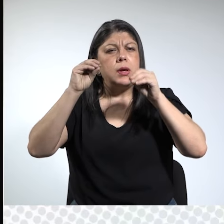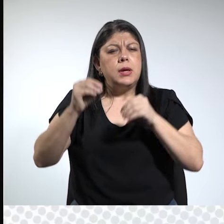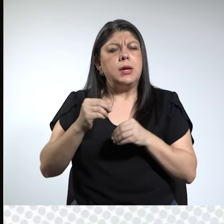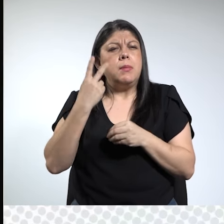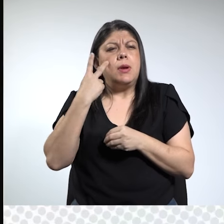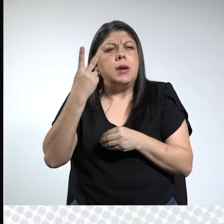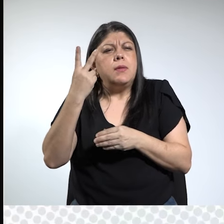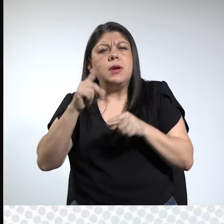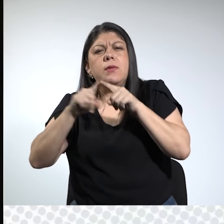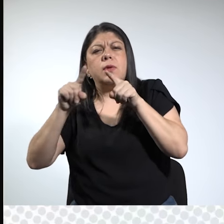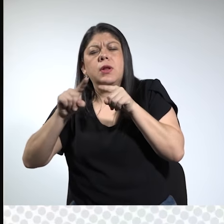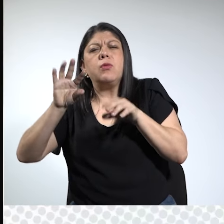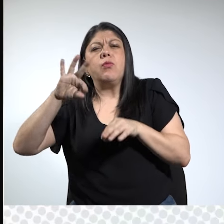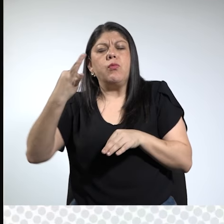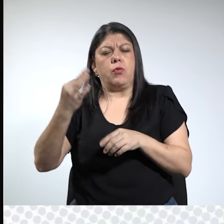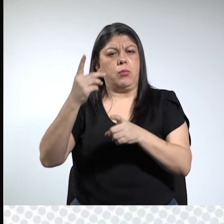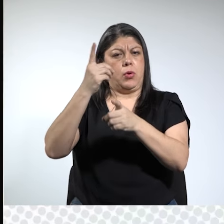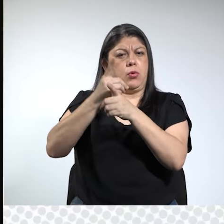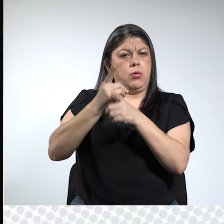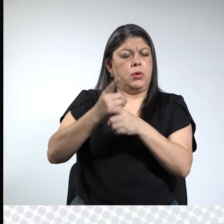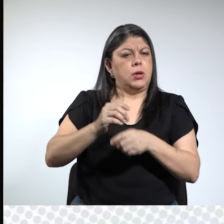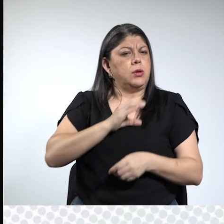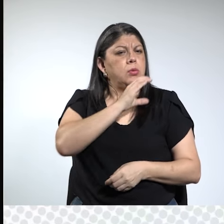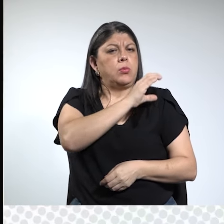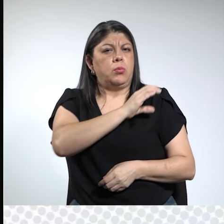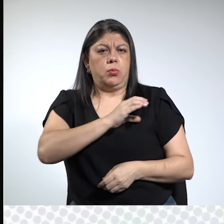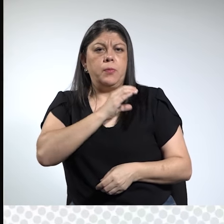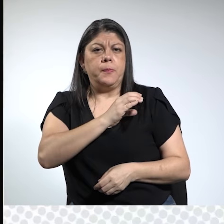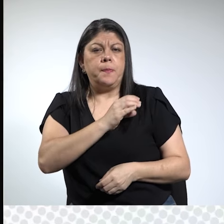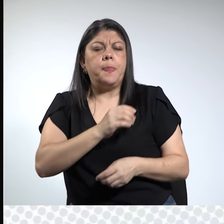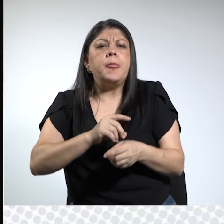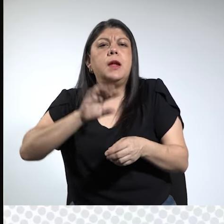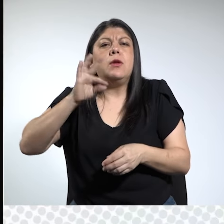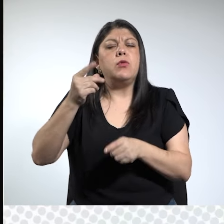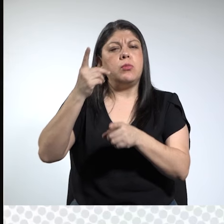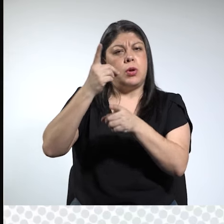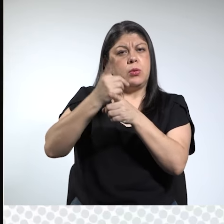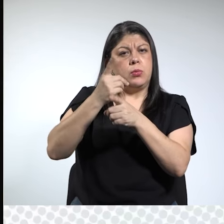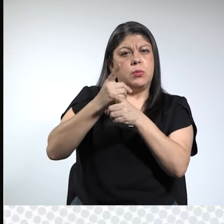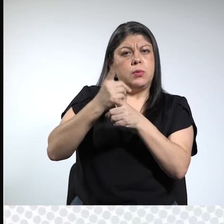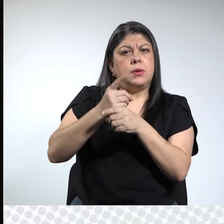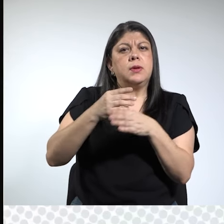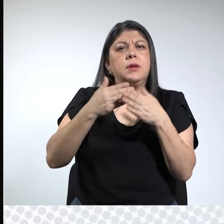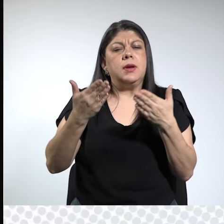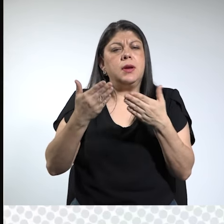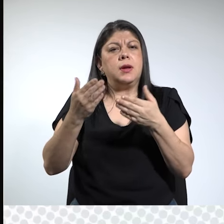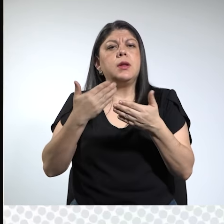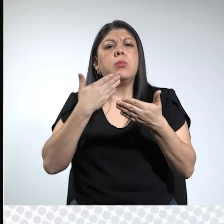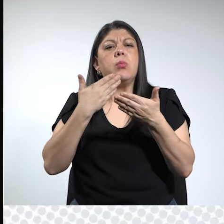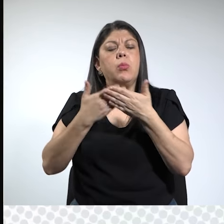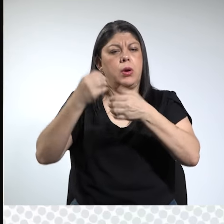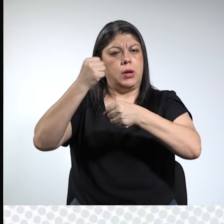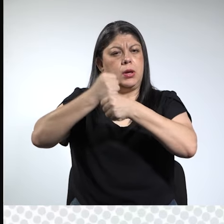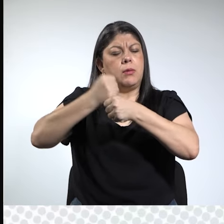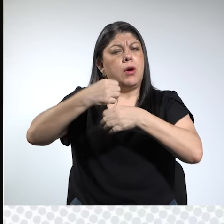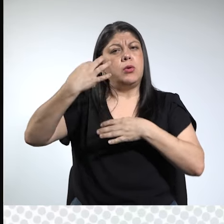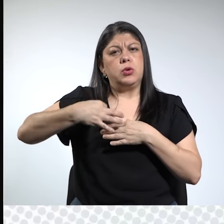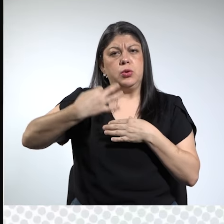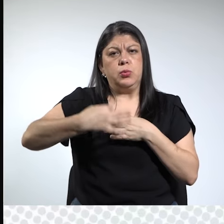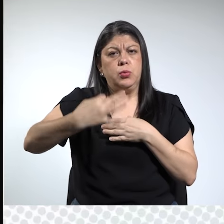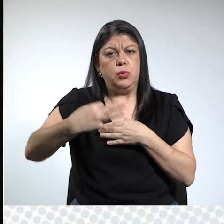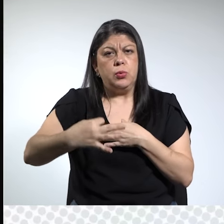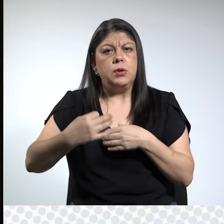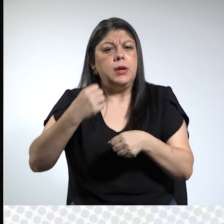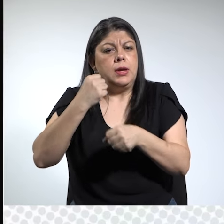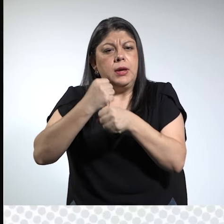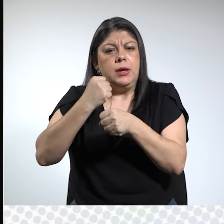ver las formas adecuadas de comportarse, las formas adecuadas de llevar la labor diaria y en ese